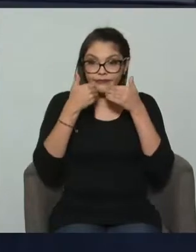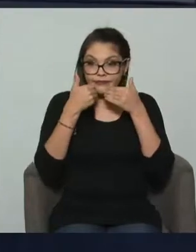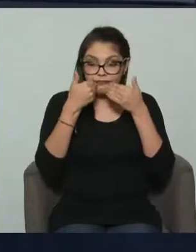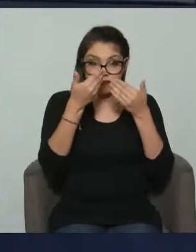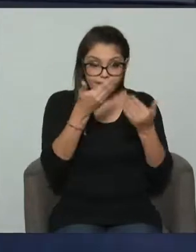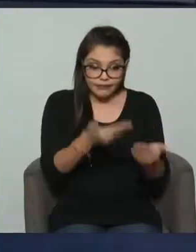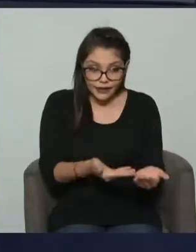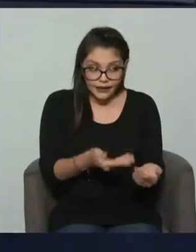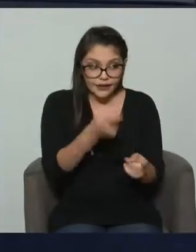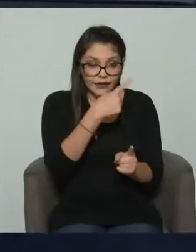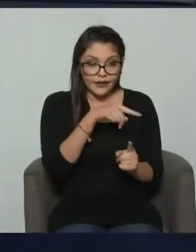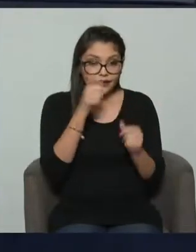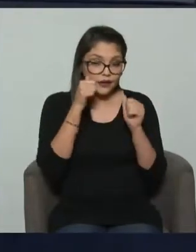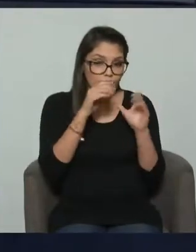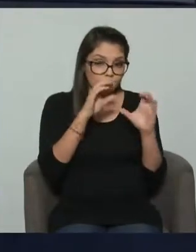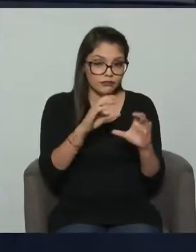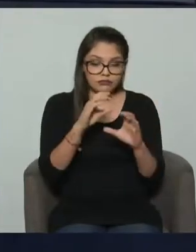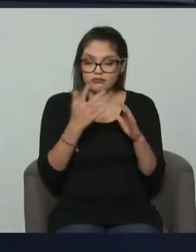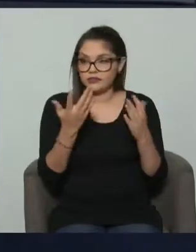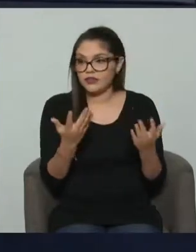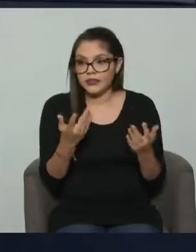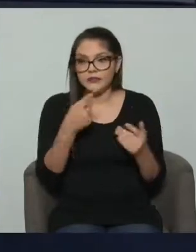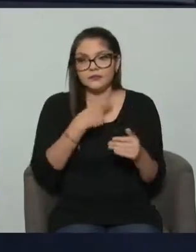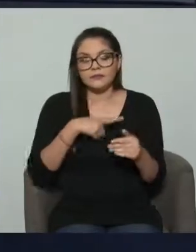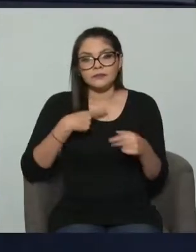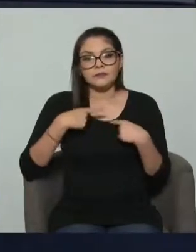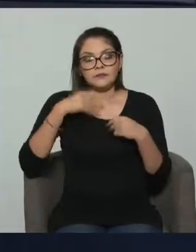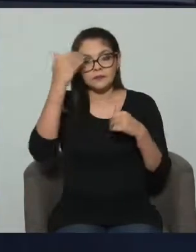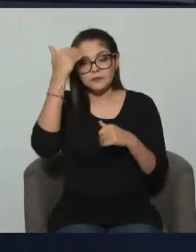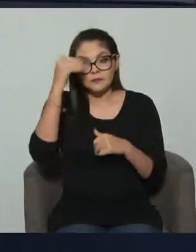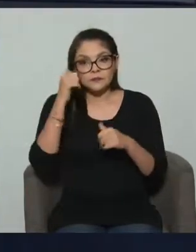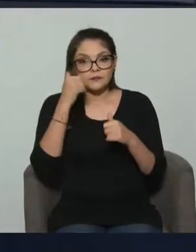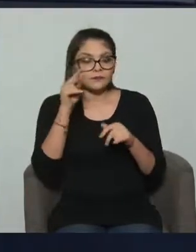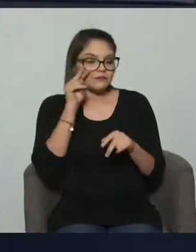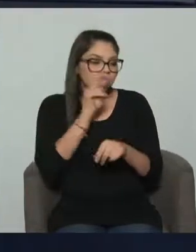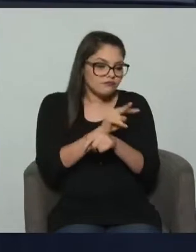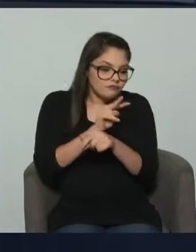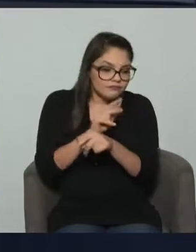ser protegido y cuidado, los adultos no hemos estado pendientes de él, ¿no?